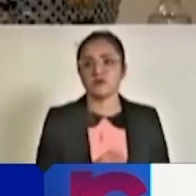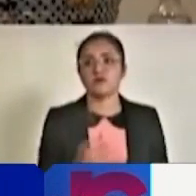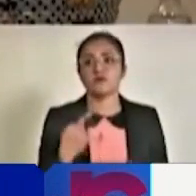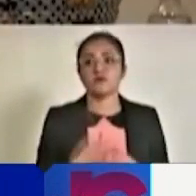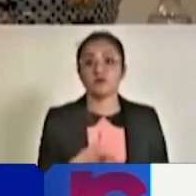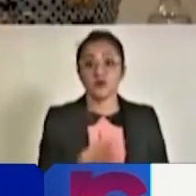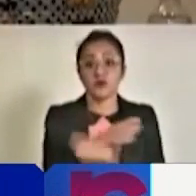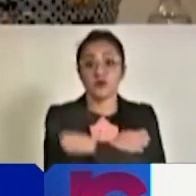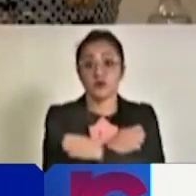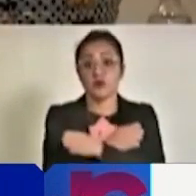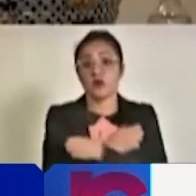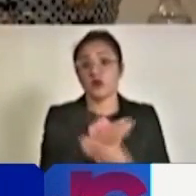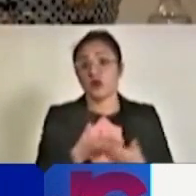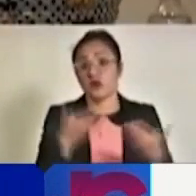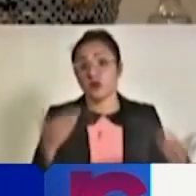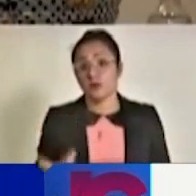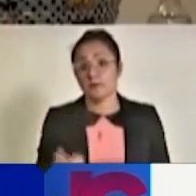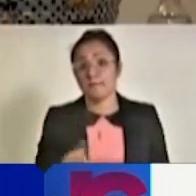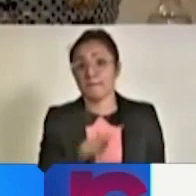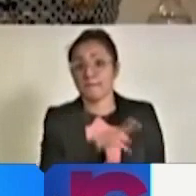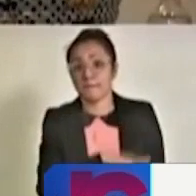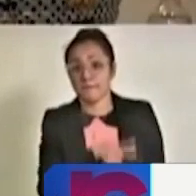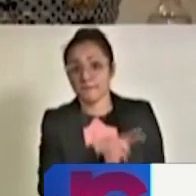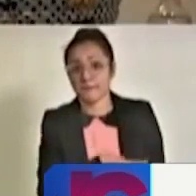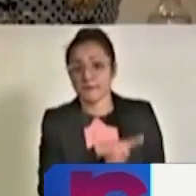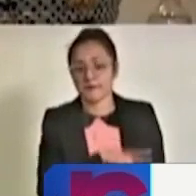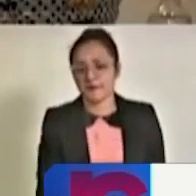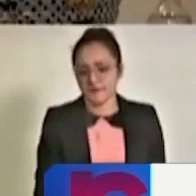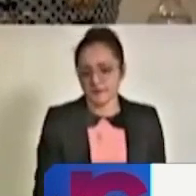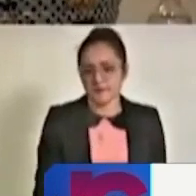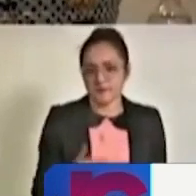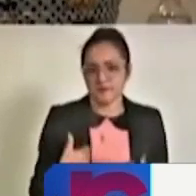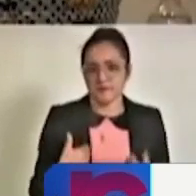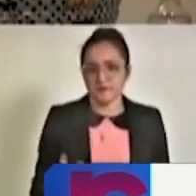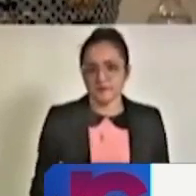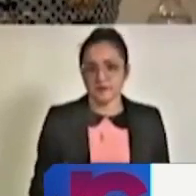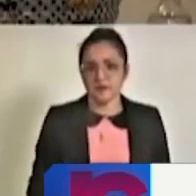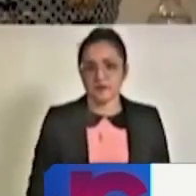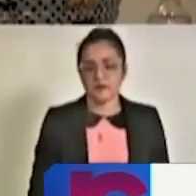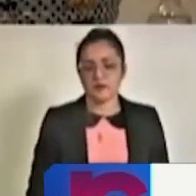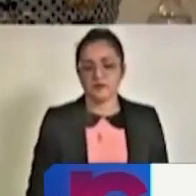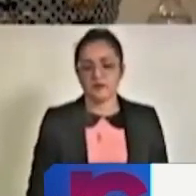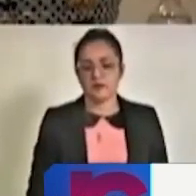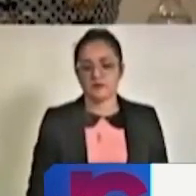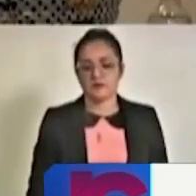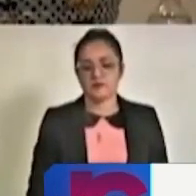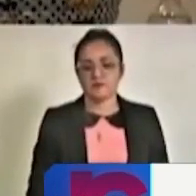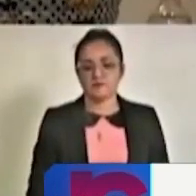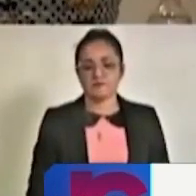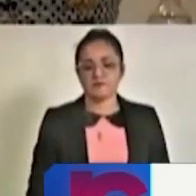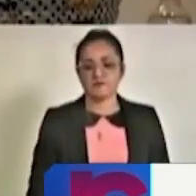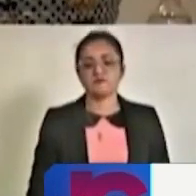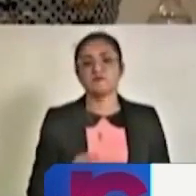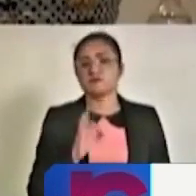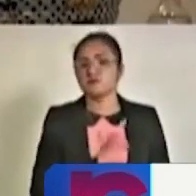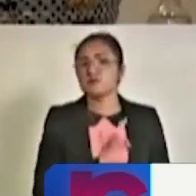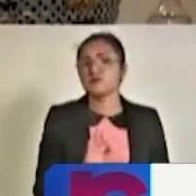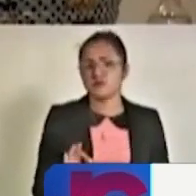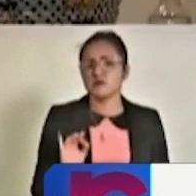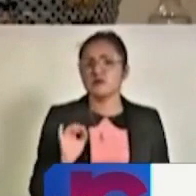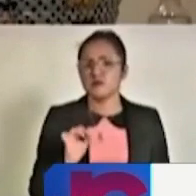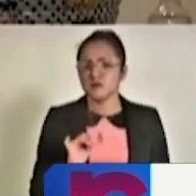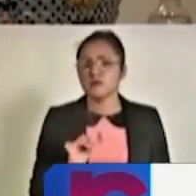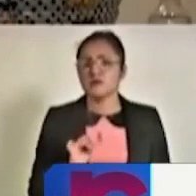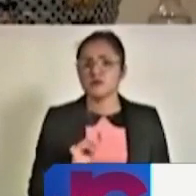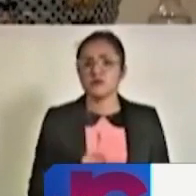la educación privada si se piense o sea sea posible